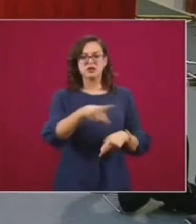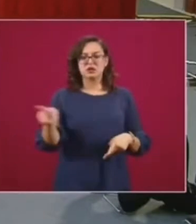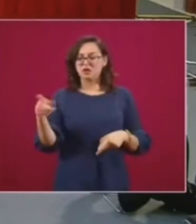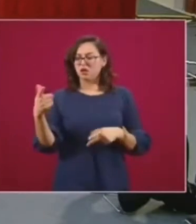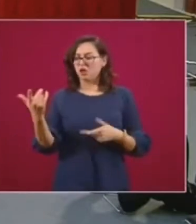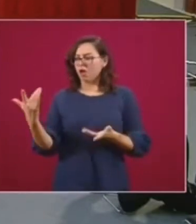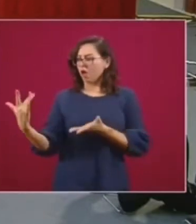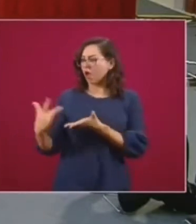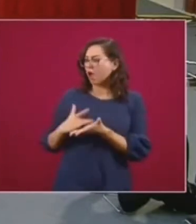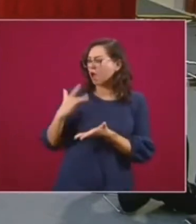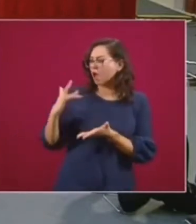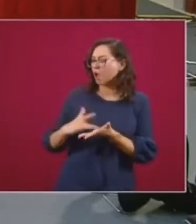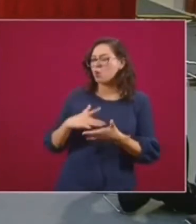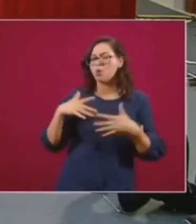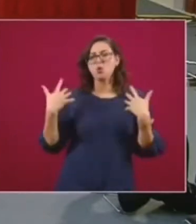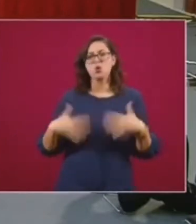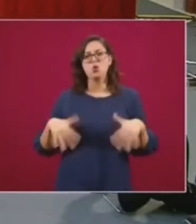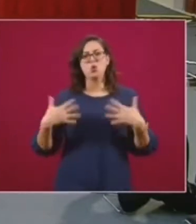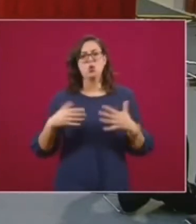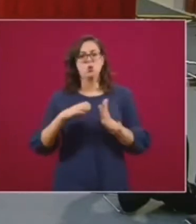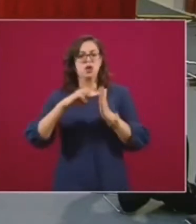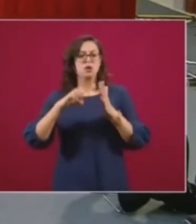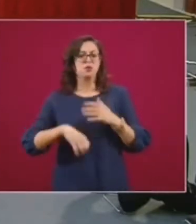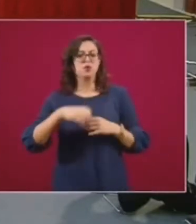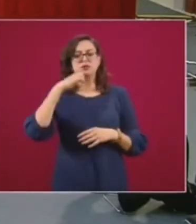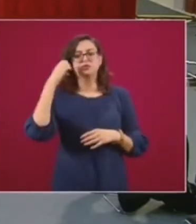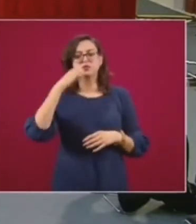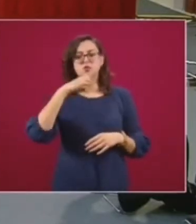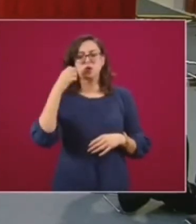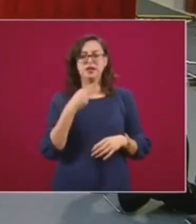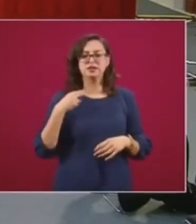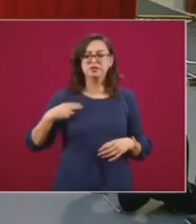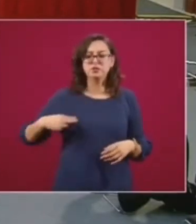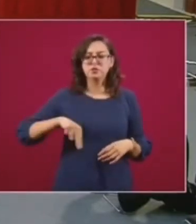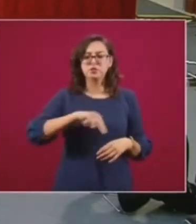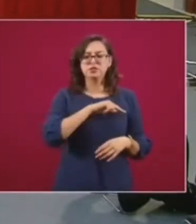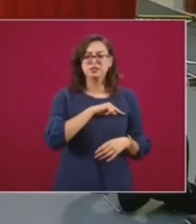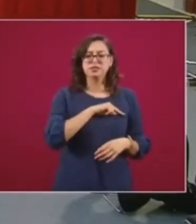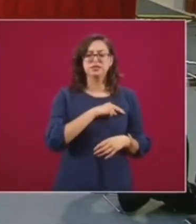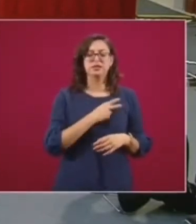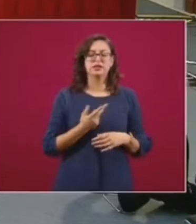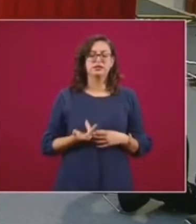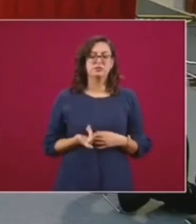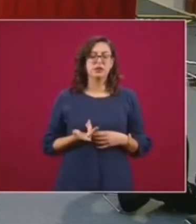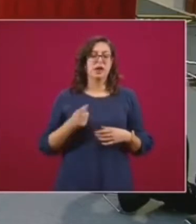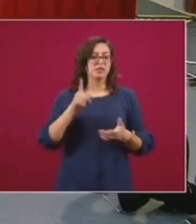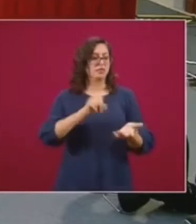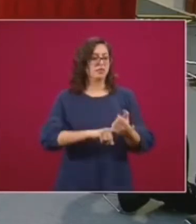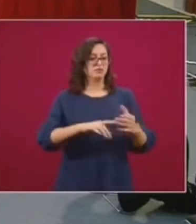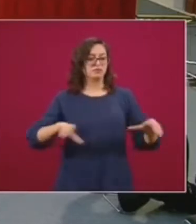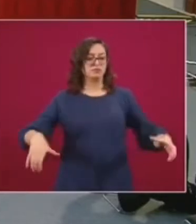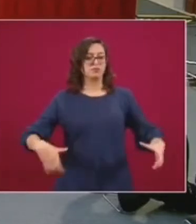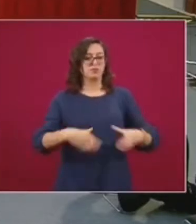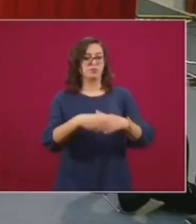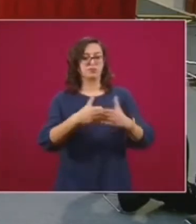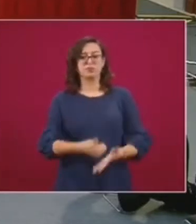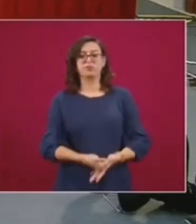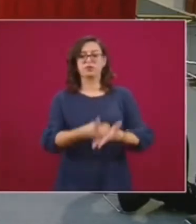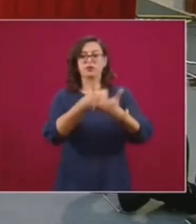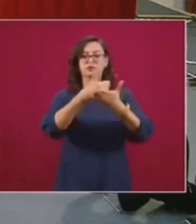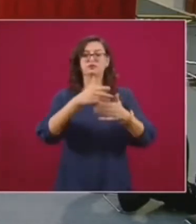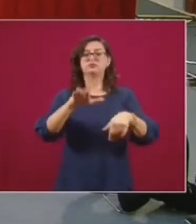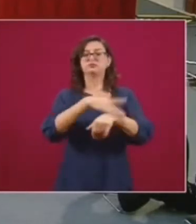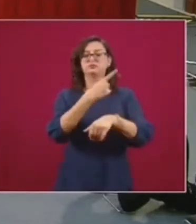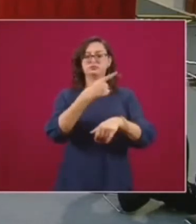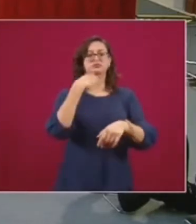esta naturaleza a la Escuela Es Nuestra, por ejemplo, que activa en lo general, en los alrededores, porque se contrata